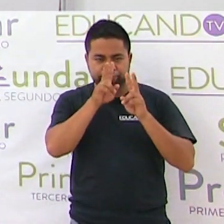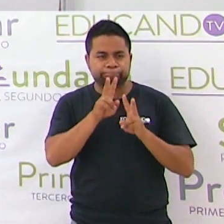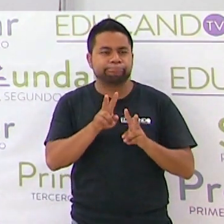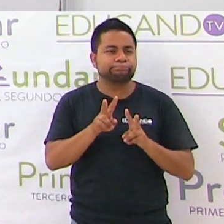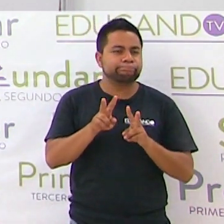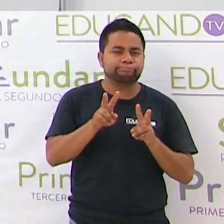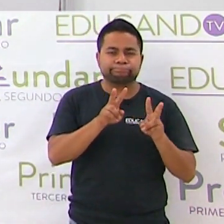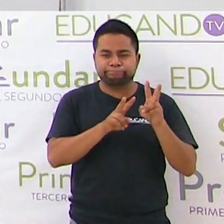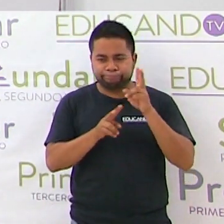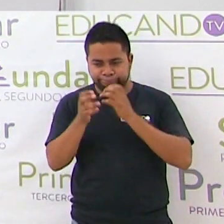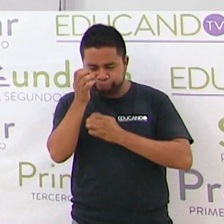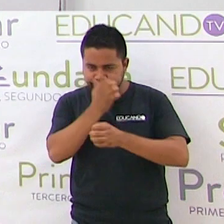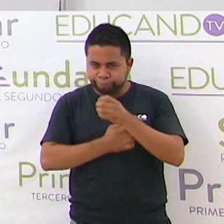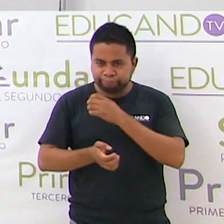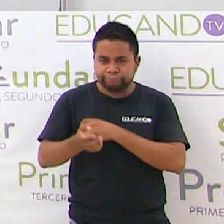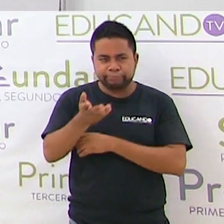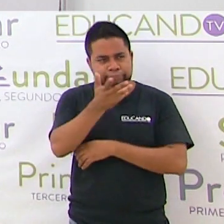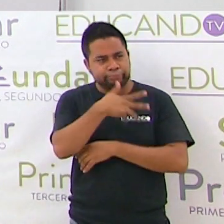información